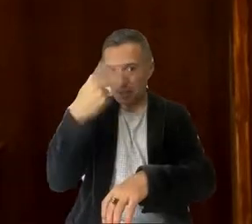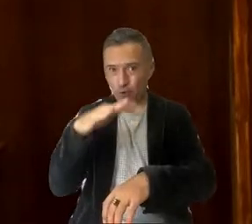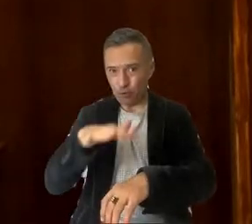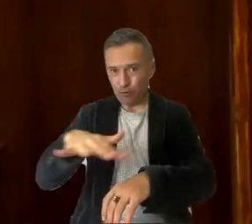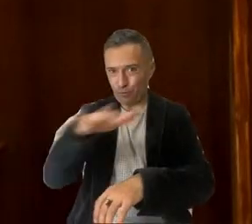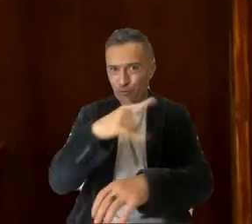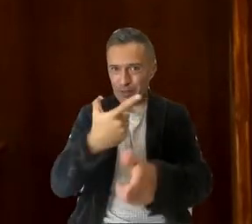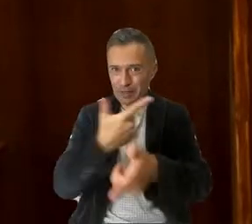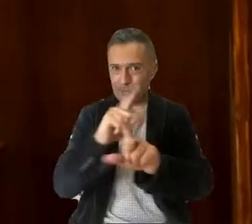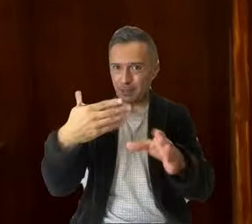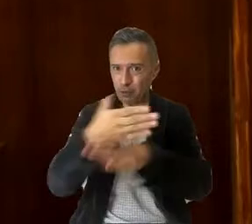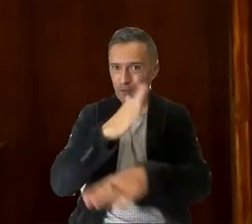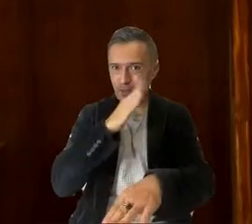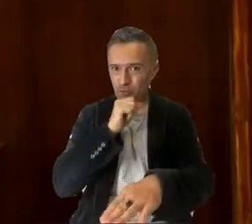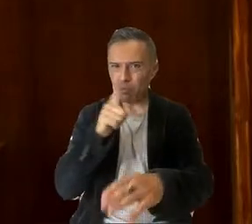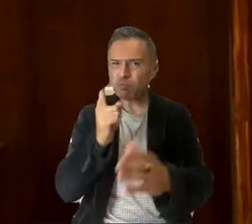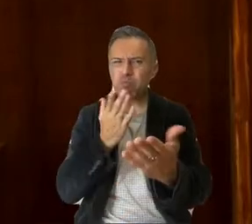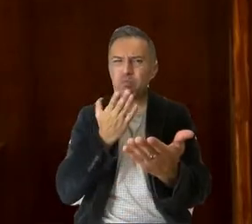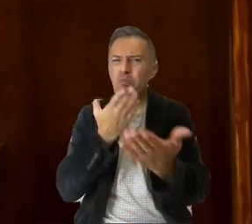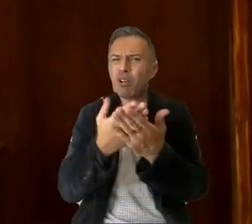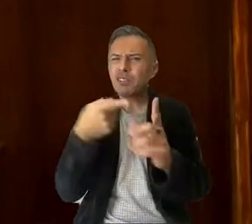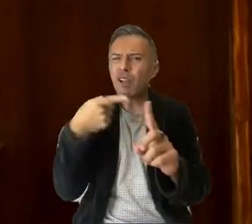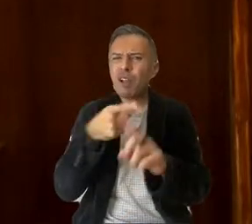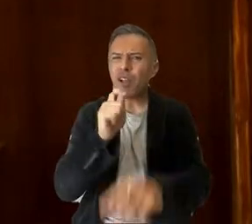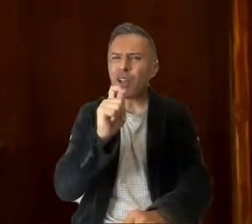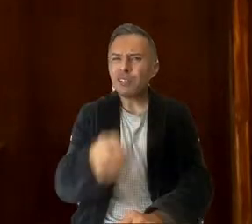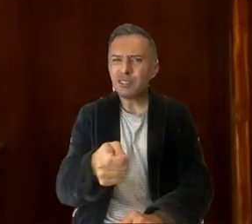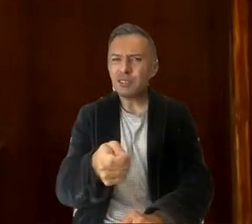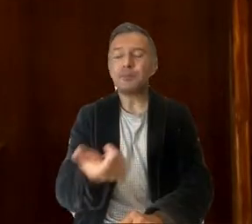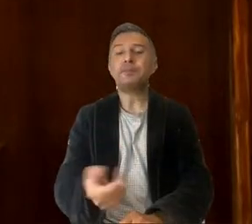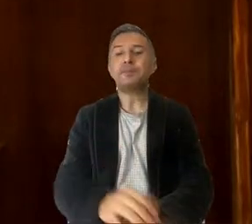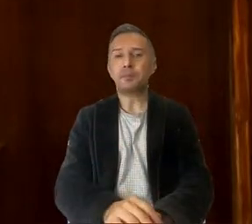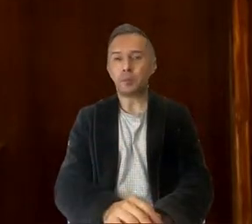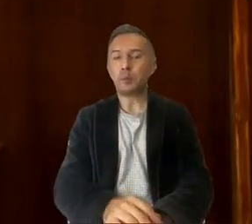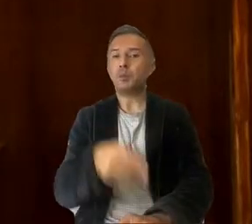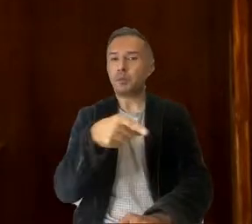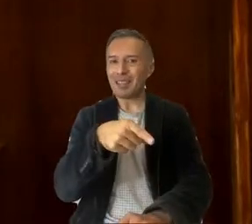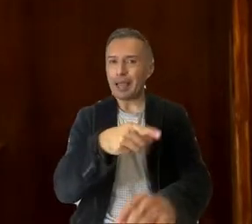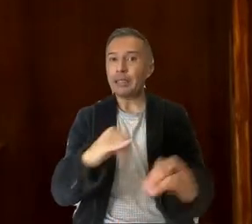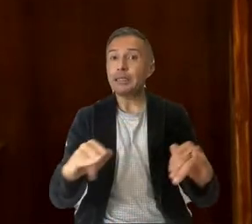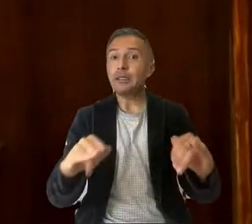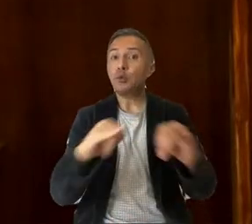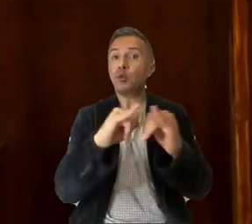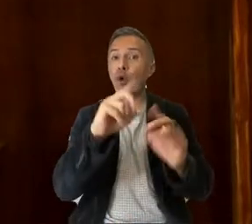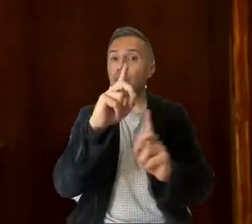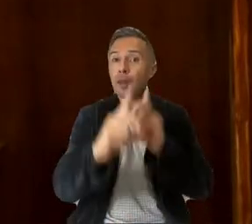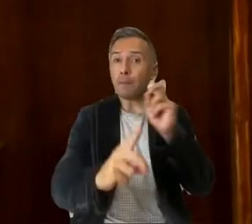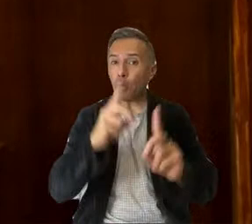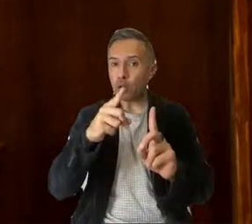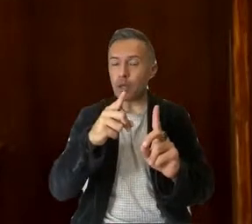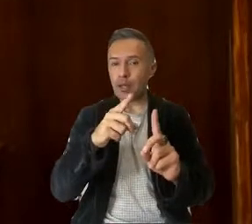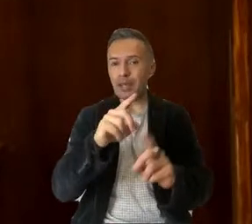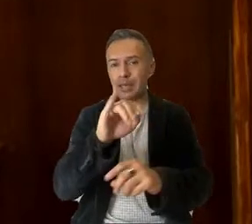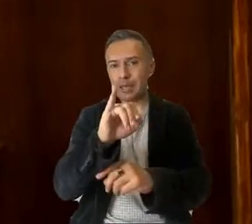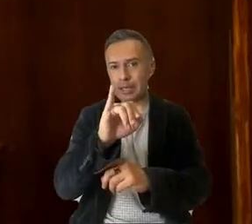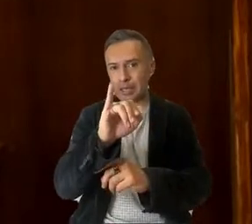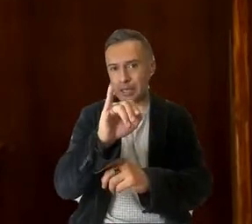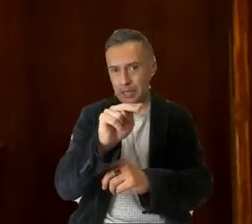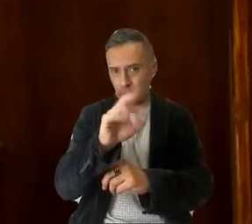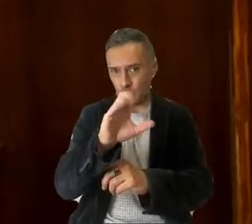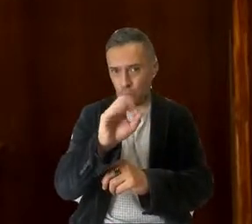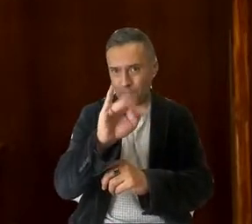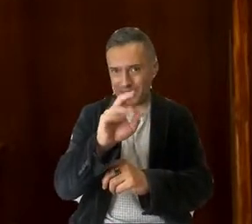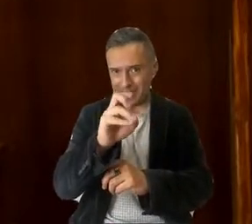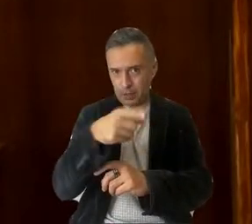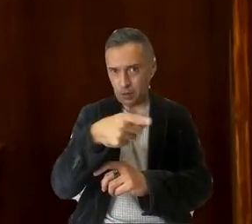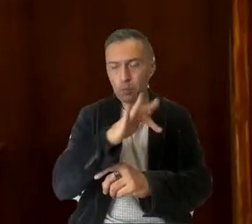Soberano de México, la propuesta es que sea un órgano autónomo, el INCONFIDE,